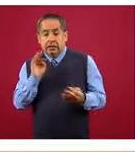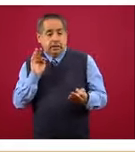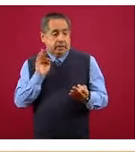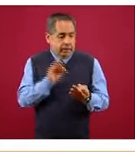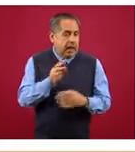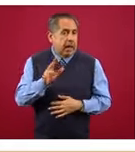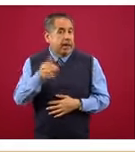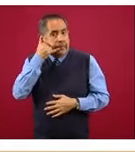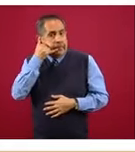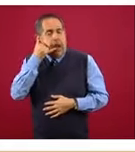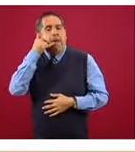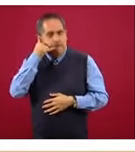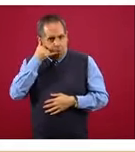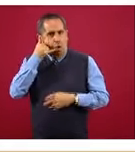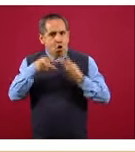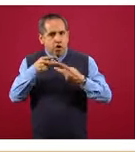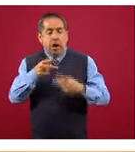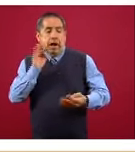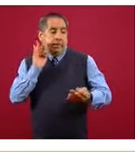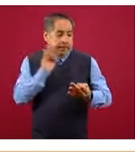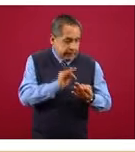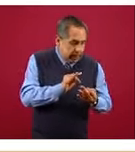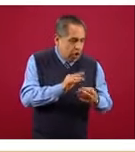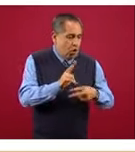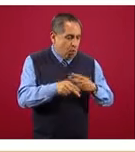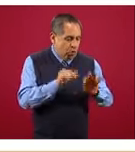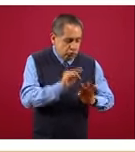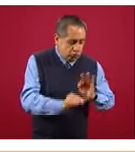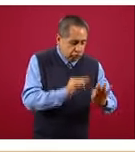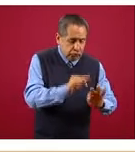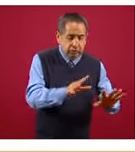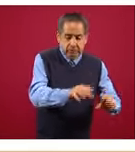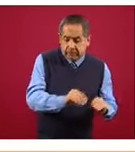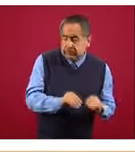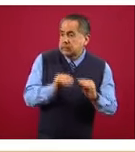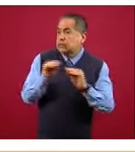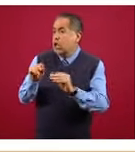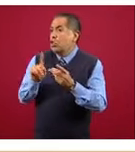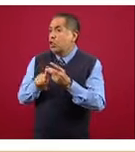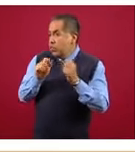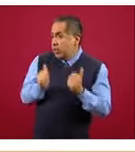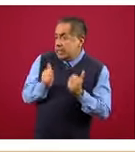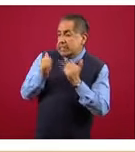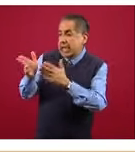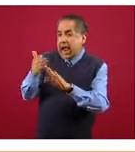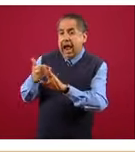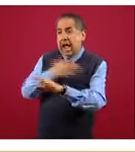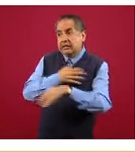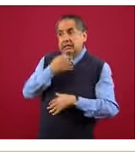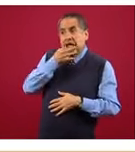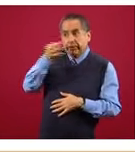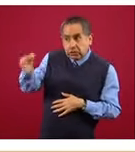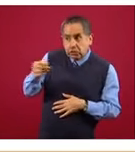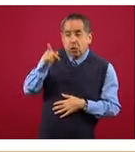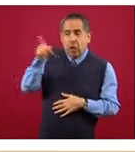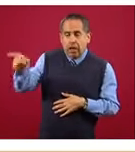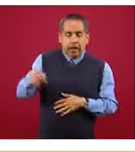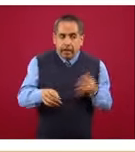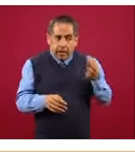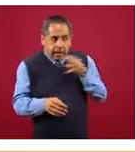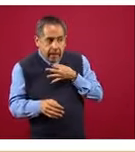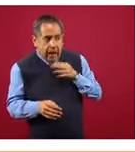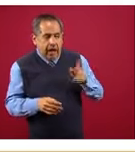la llamada hasta el establecimiento de la atención prehospitalaria y el destino de este paciente al hospital más adecuado. Entonces, desde